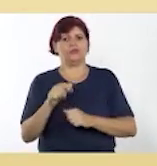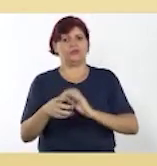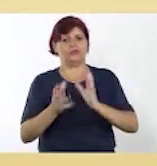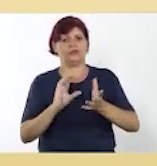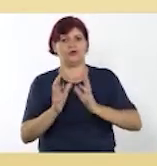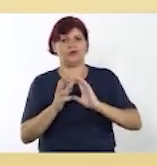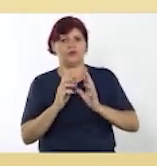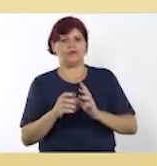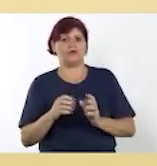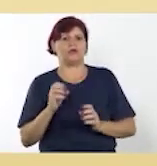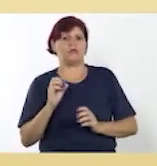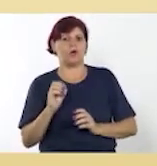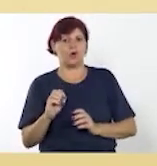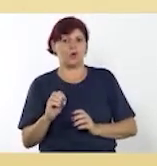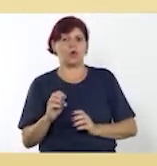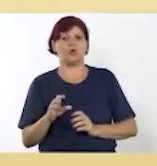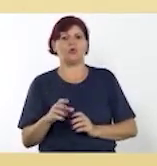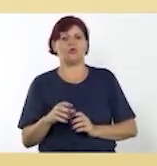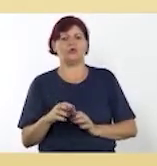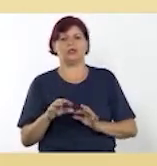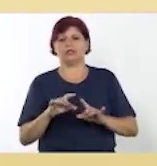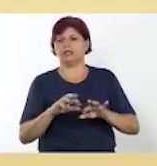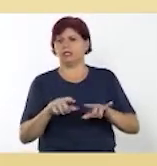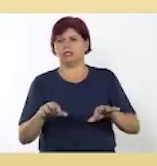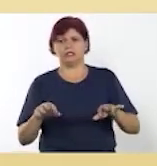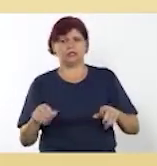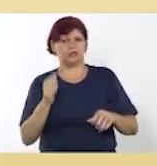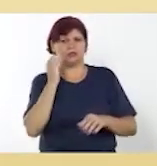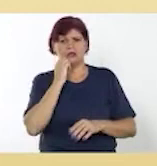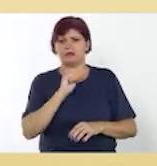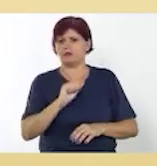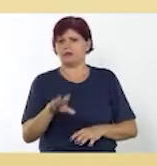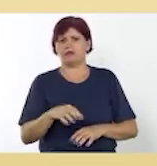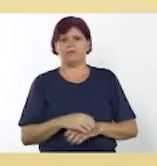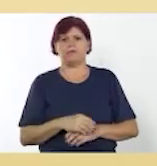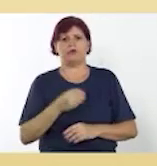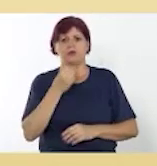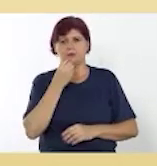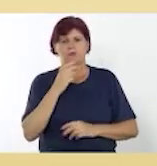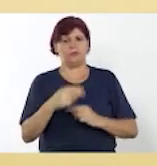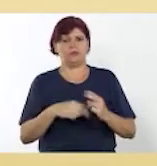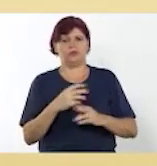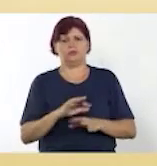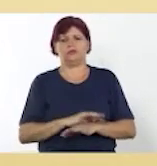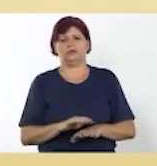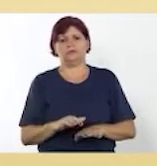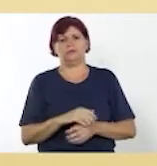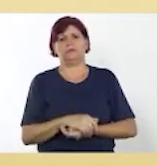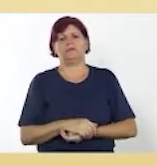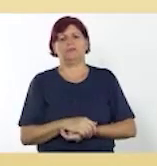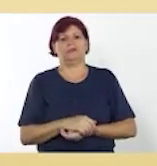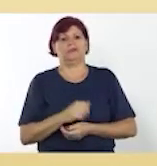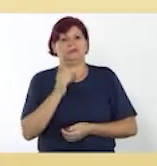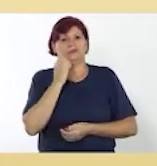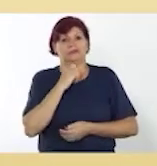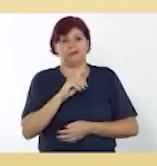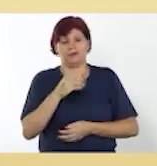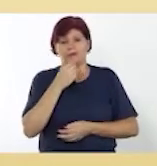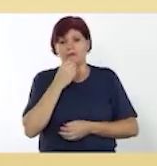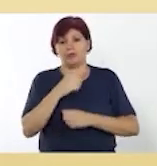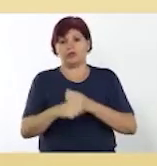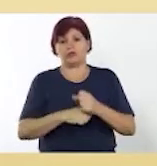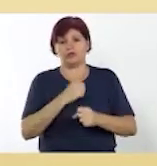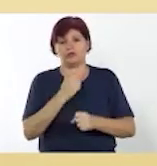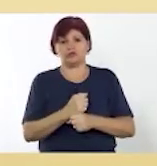utilizando de esta manera, o si lo tienen en plataforma digital, también hacerlo desde la plataforma digital. Pero